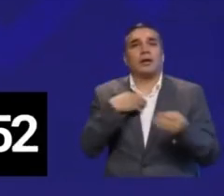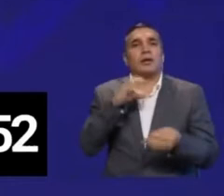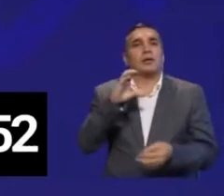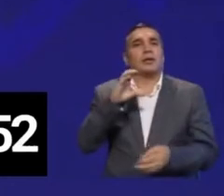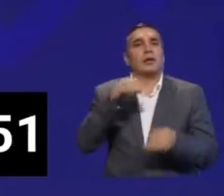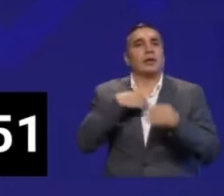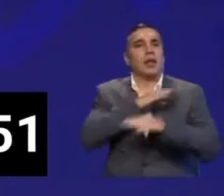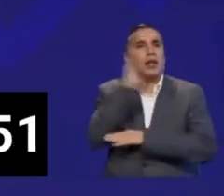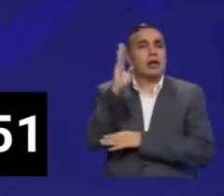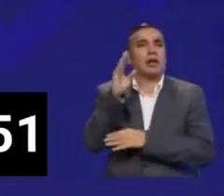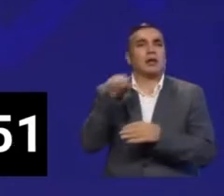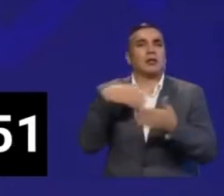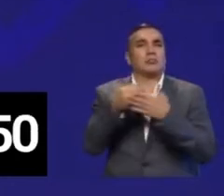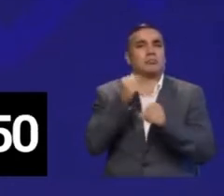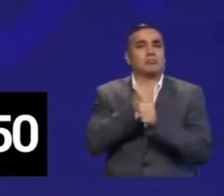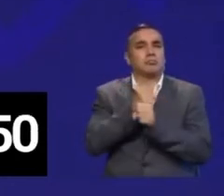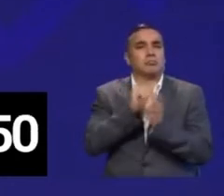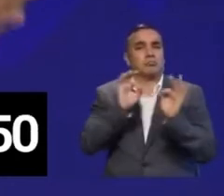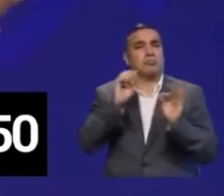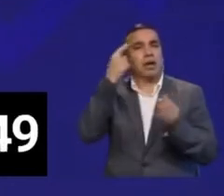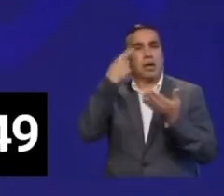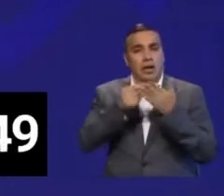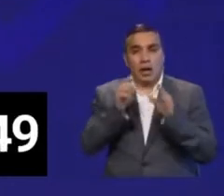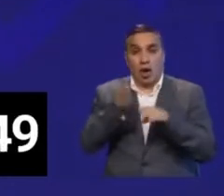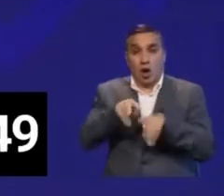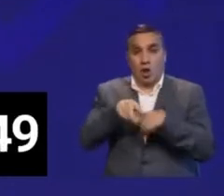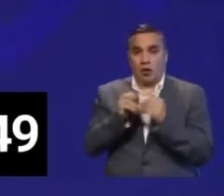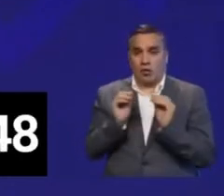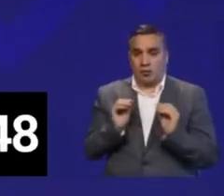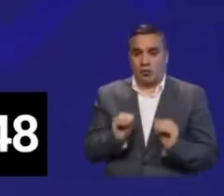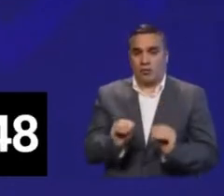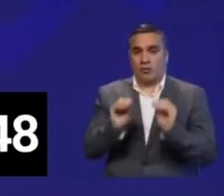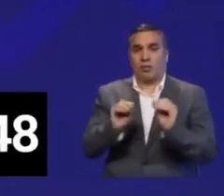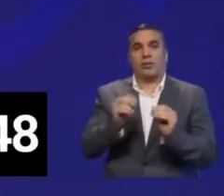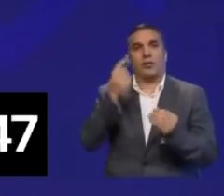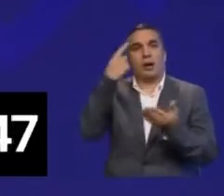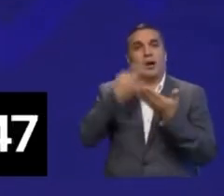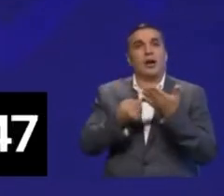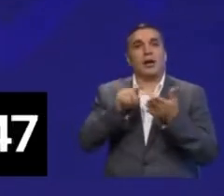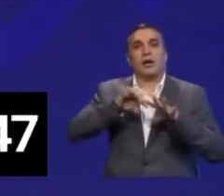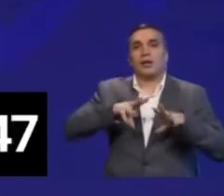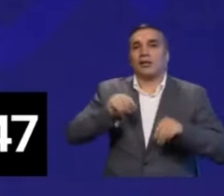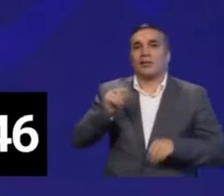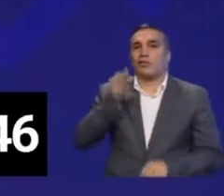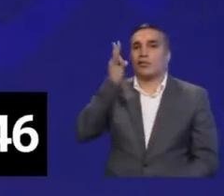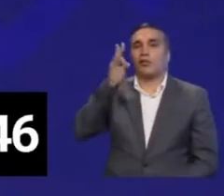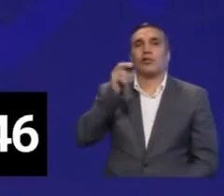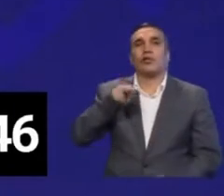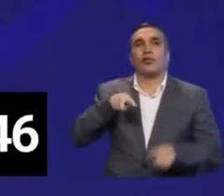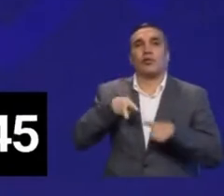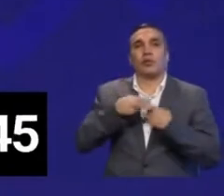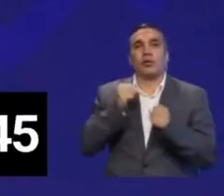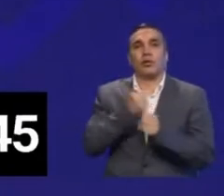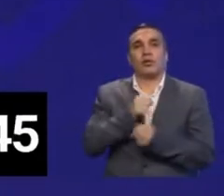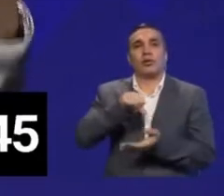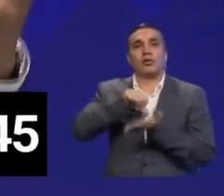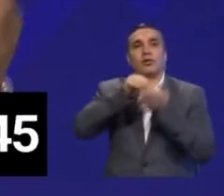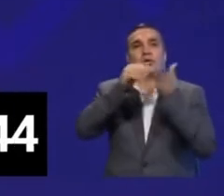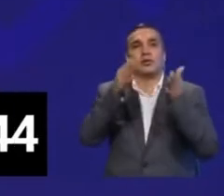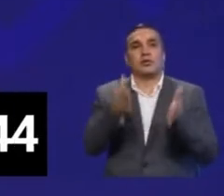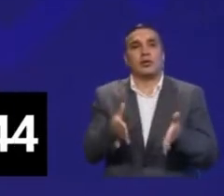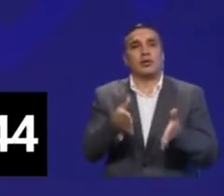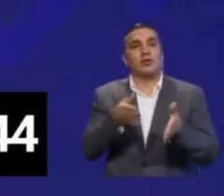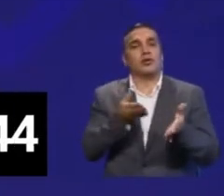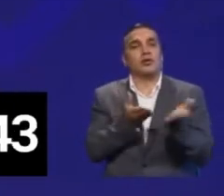ética, moral, lugar natal, para formar antes que tecnócratas ciudadanos que salgan a servir al sector público, al